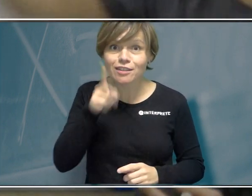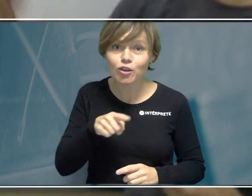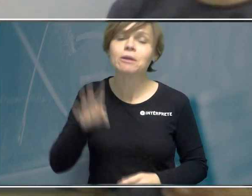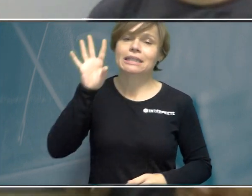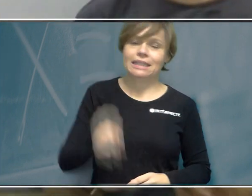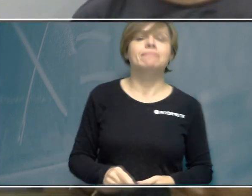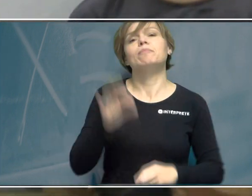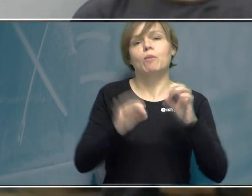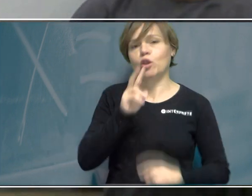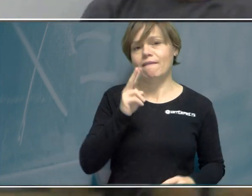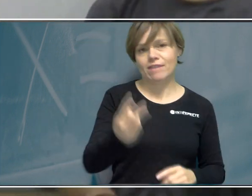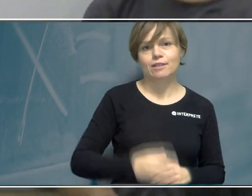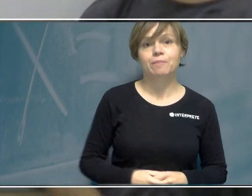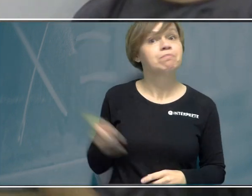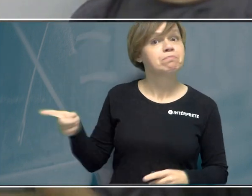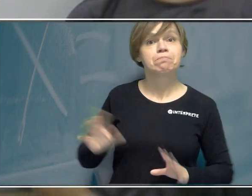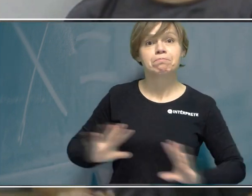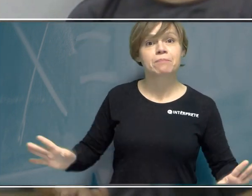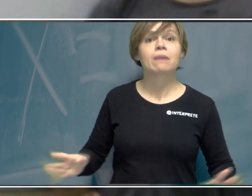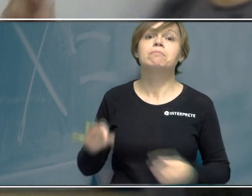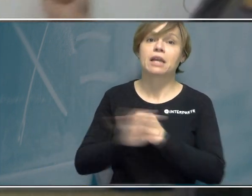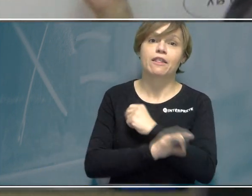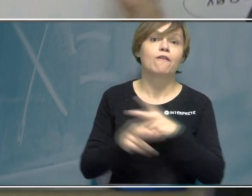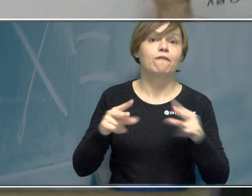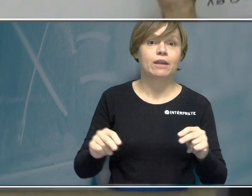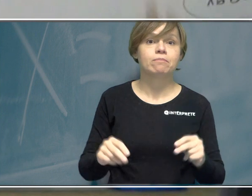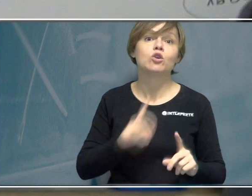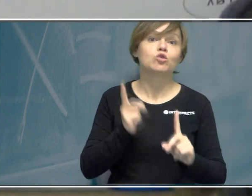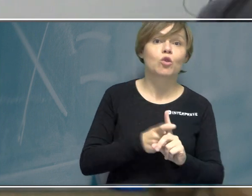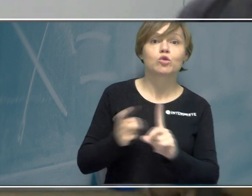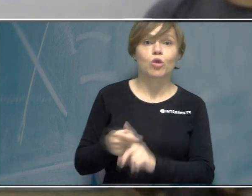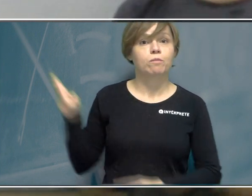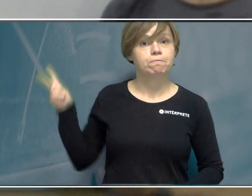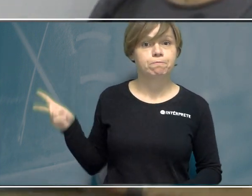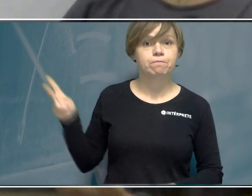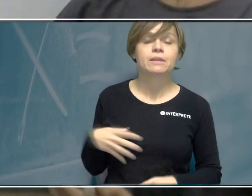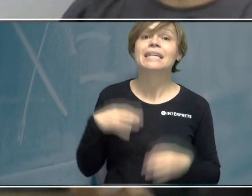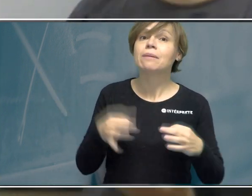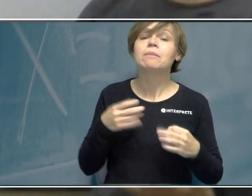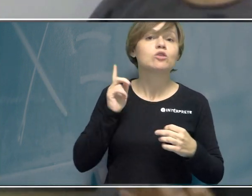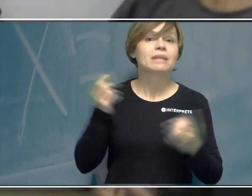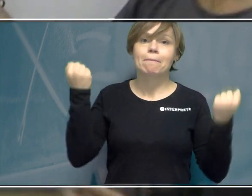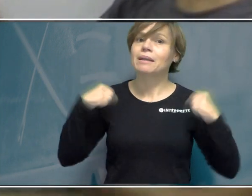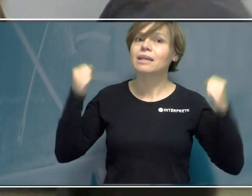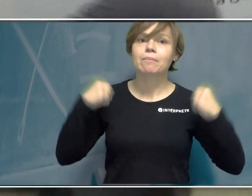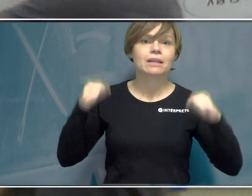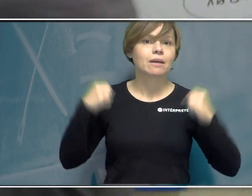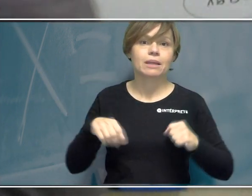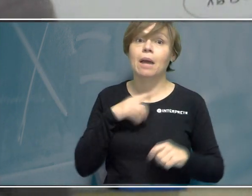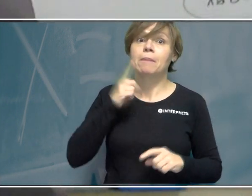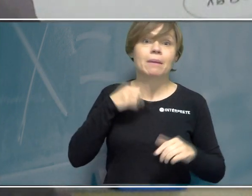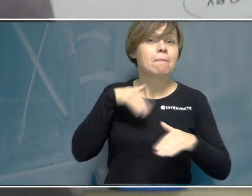Sí, inversamente proporcional. Y con esto habríamos acabado el ejercicio. Solución y solución. Como siempre es cuestión de practicar, quedaros con el